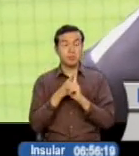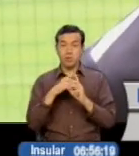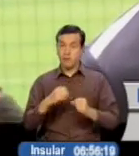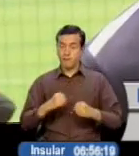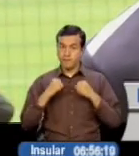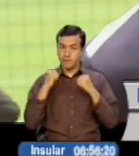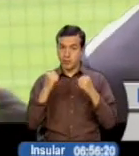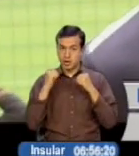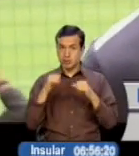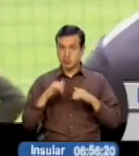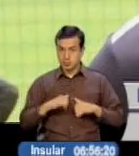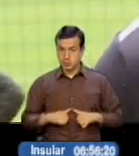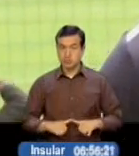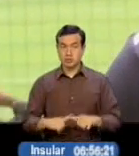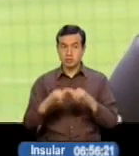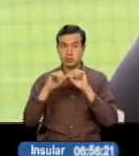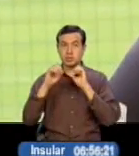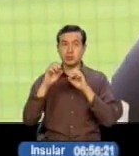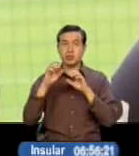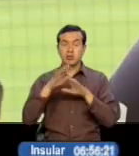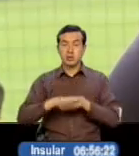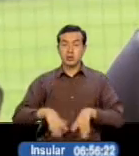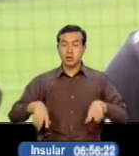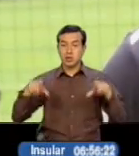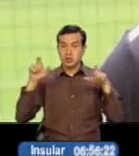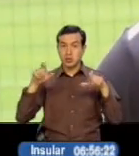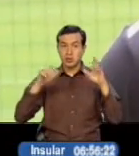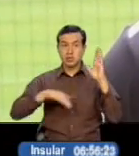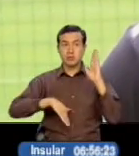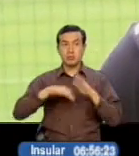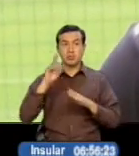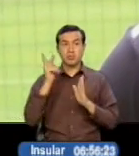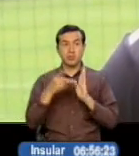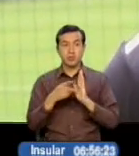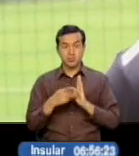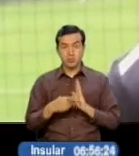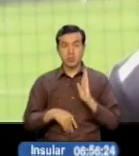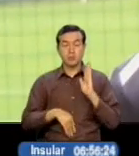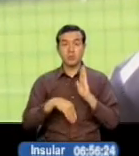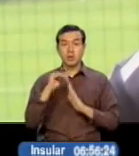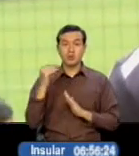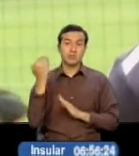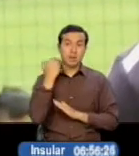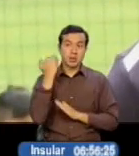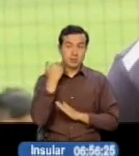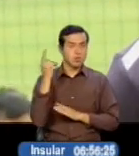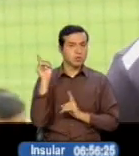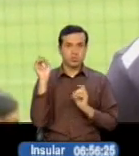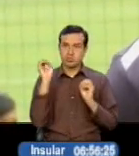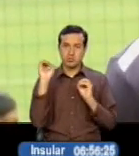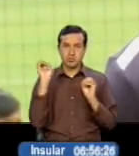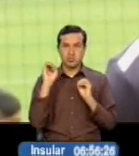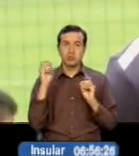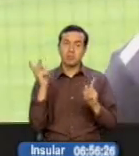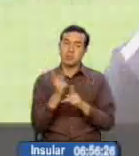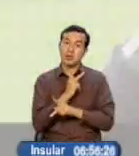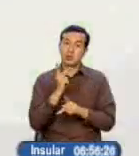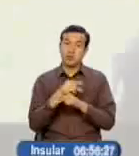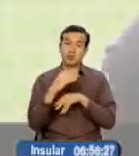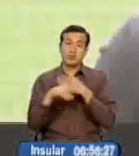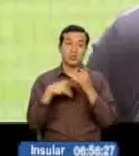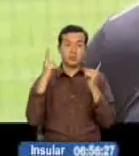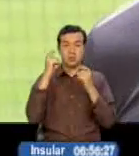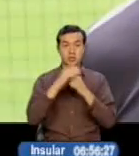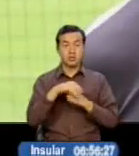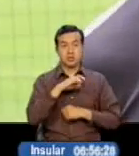fuertes de acá en nuestra cancha, sacar la mayoría de puntos, no perder más puntos porque eso nos puede complicar después.